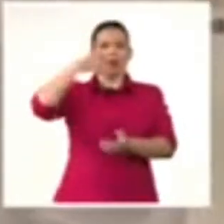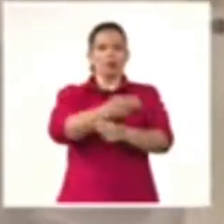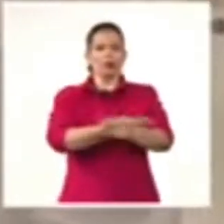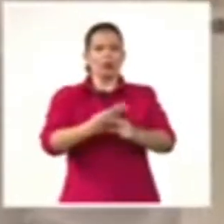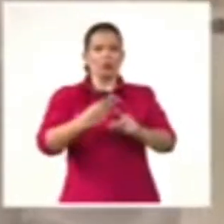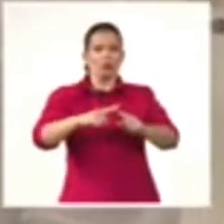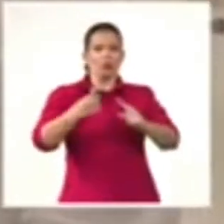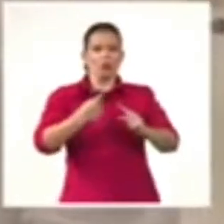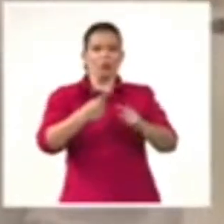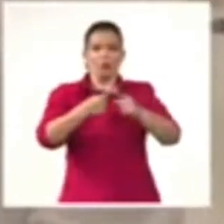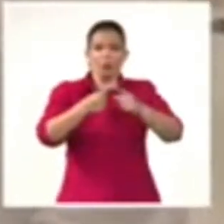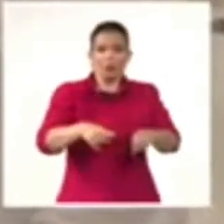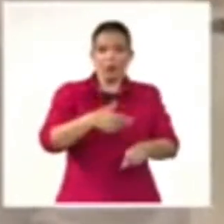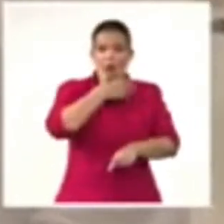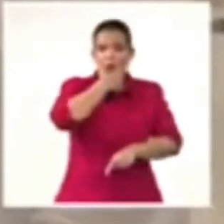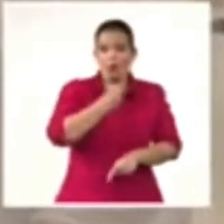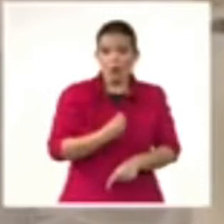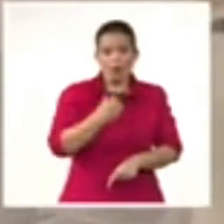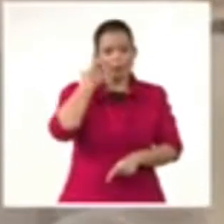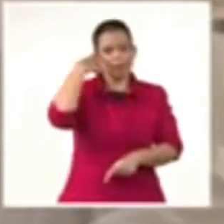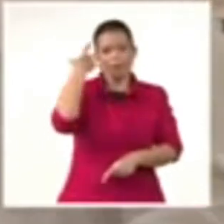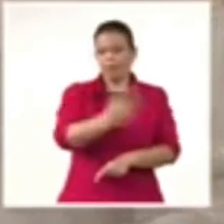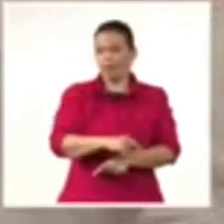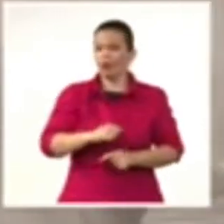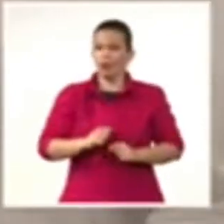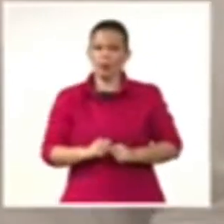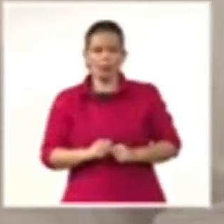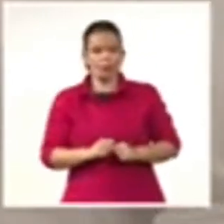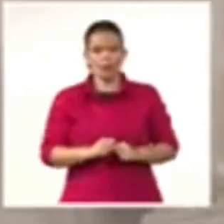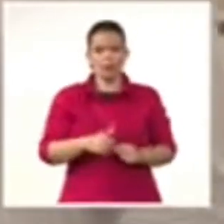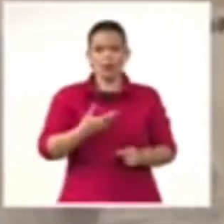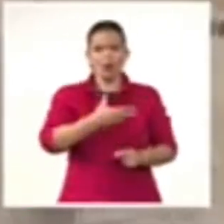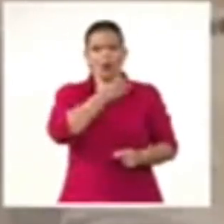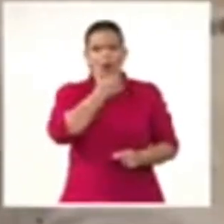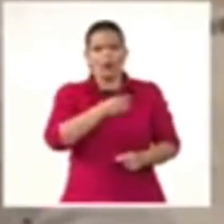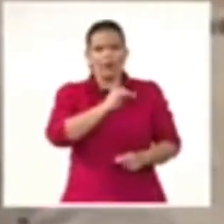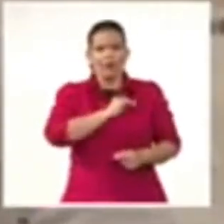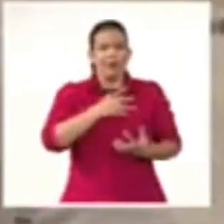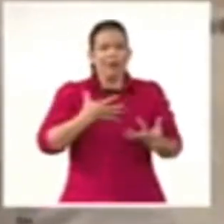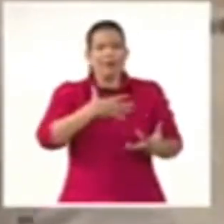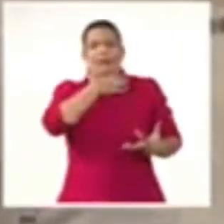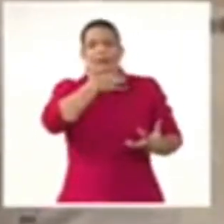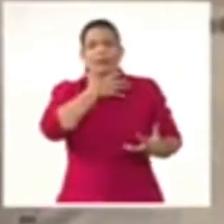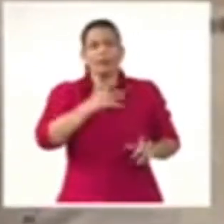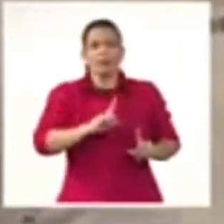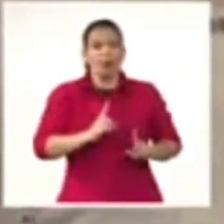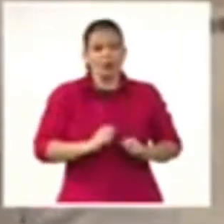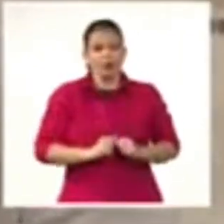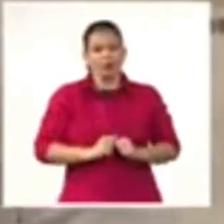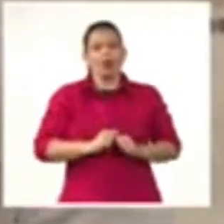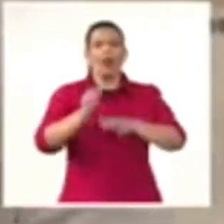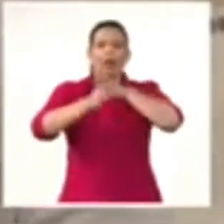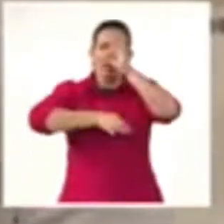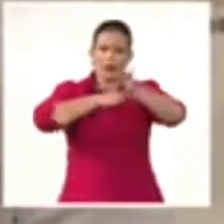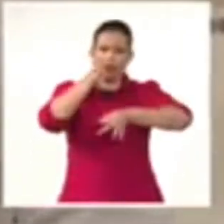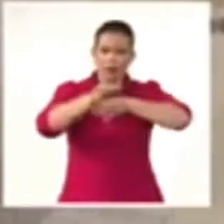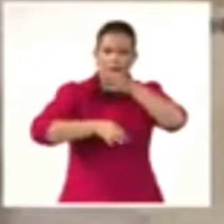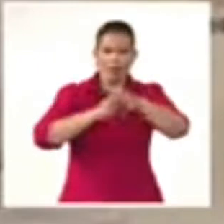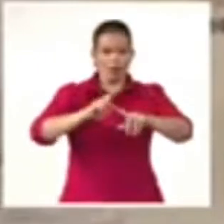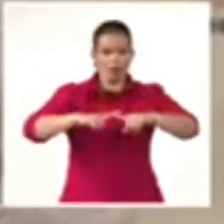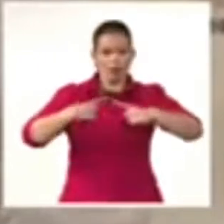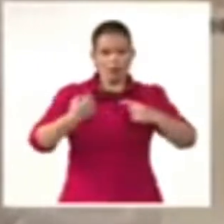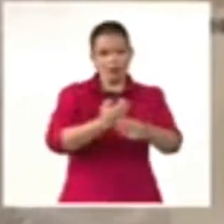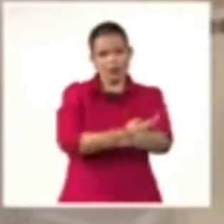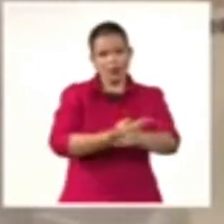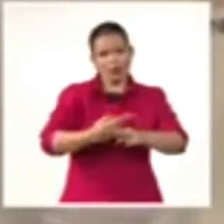humildes, con los humildes y para los humildes a 90 millas del sueño americano.